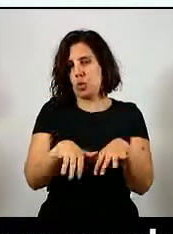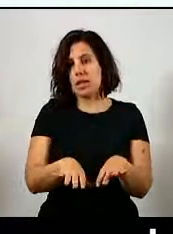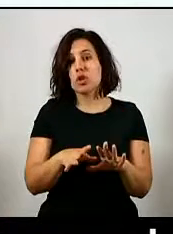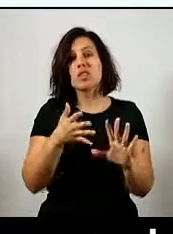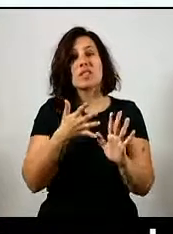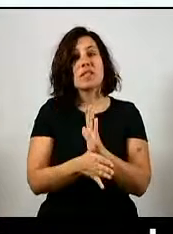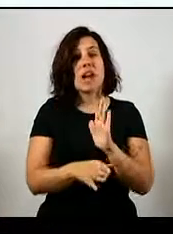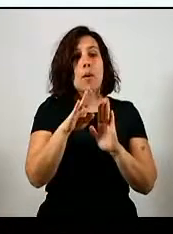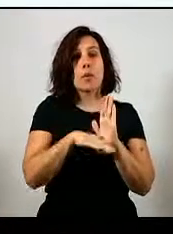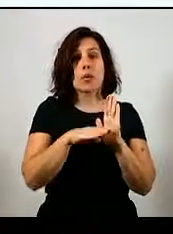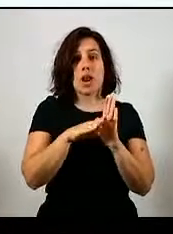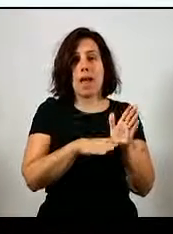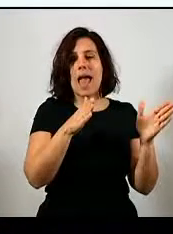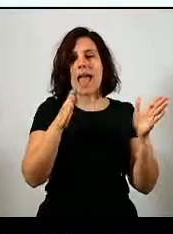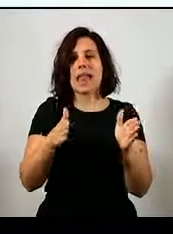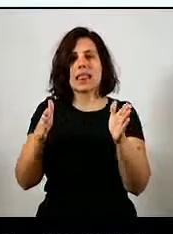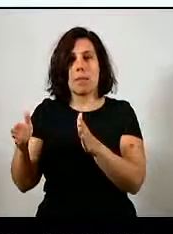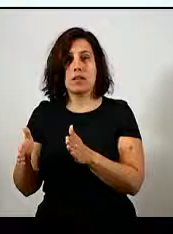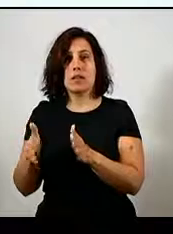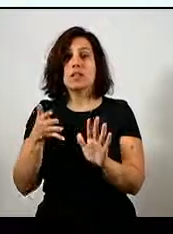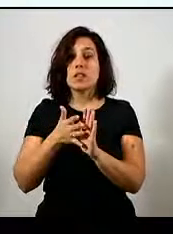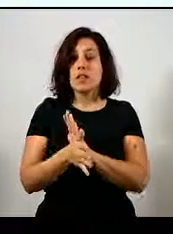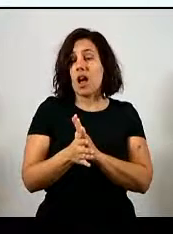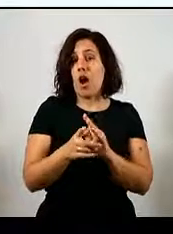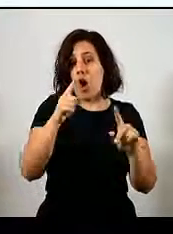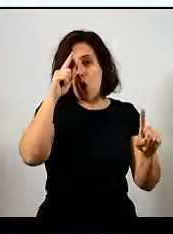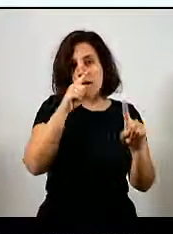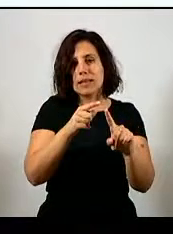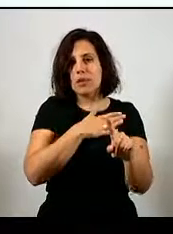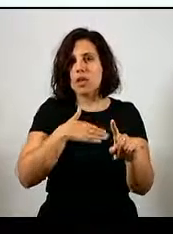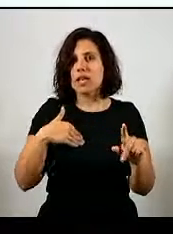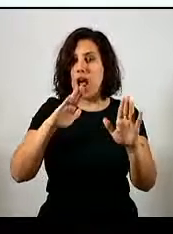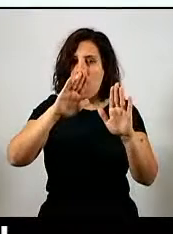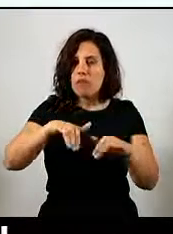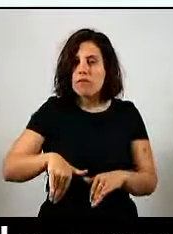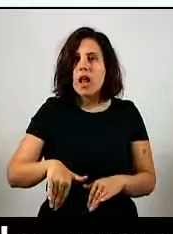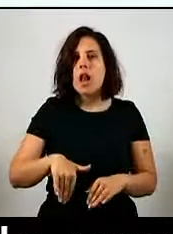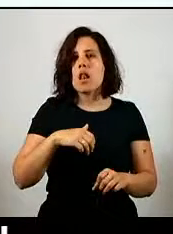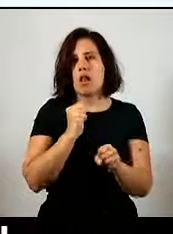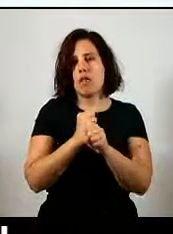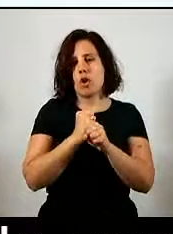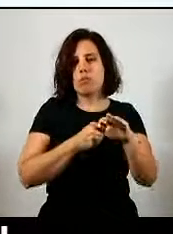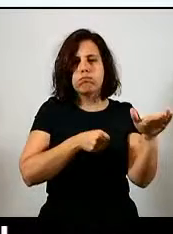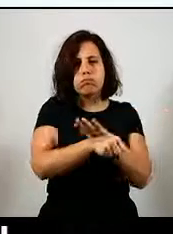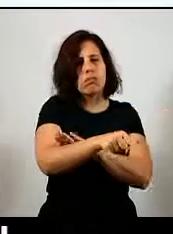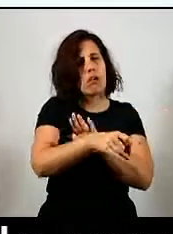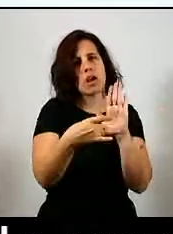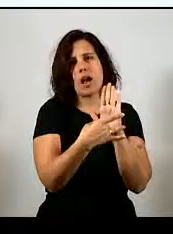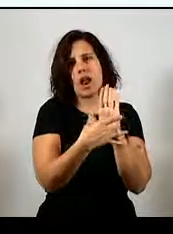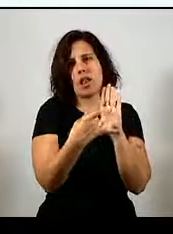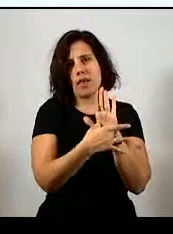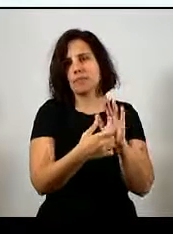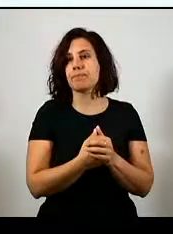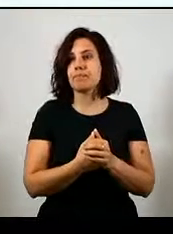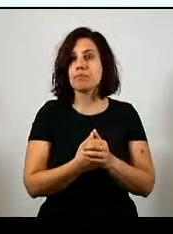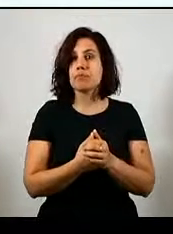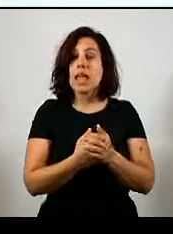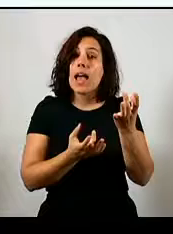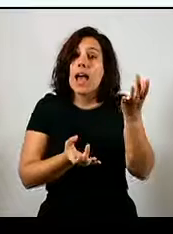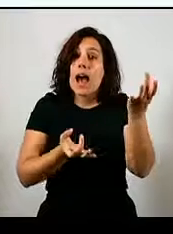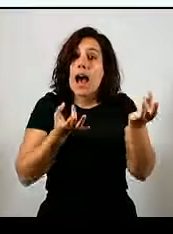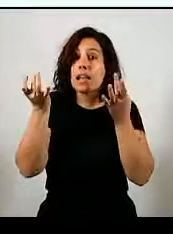lo que queremos es terminar provocando una inserción laboral de calidad. Las actividades económicas prioritarias en las que se va a realizar